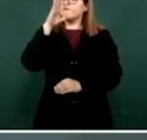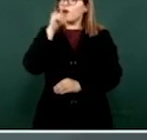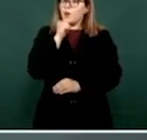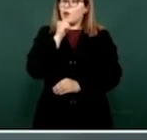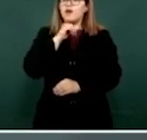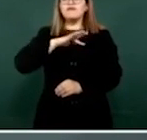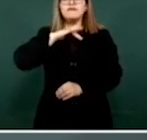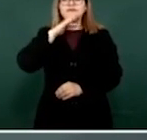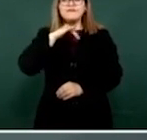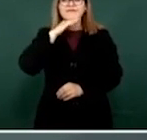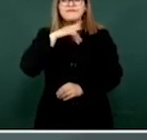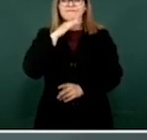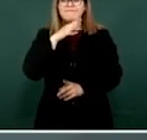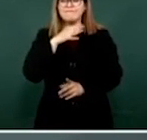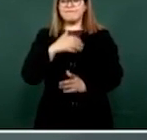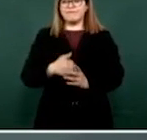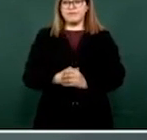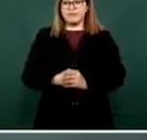contaminación.